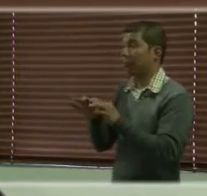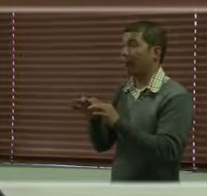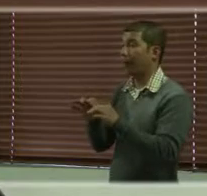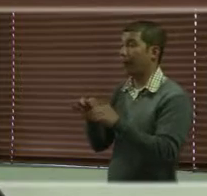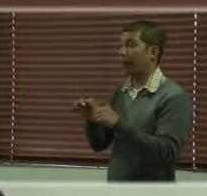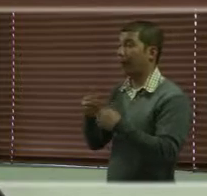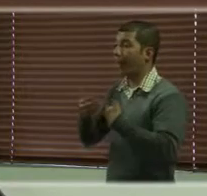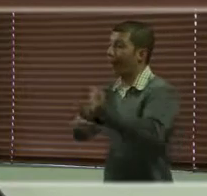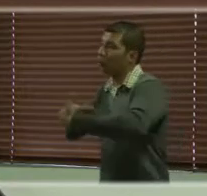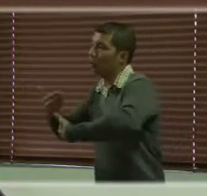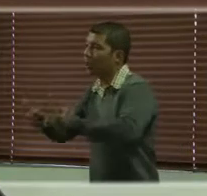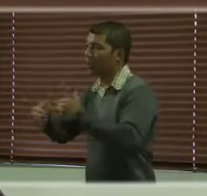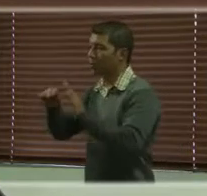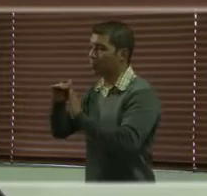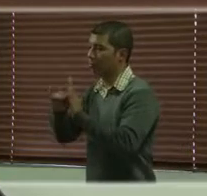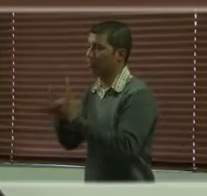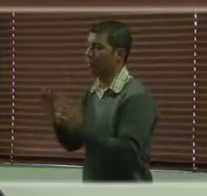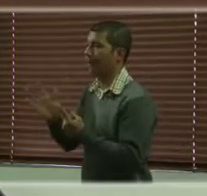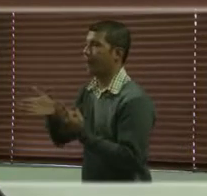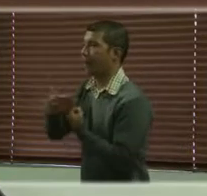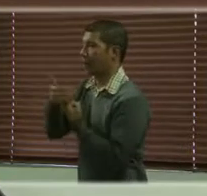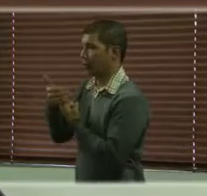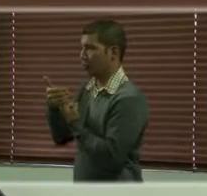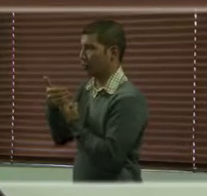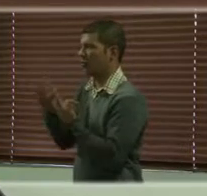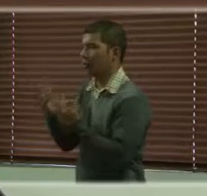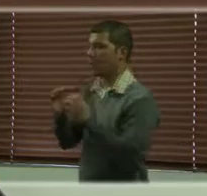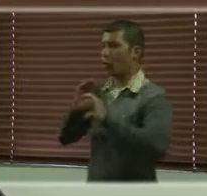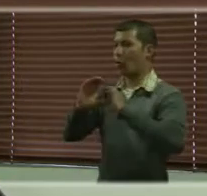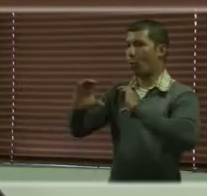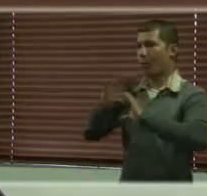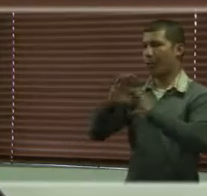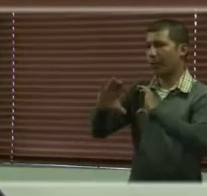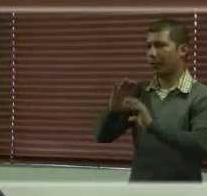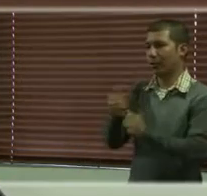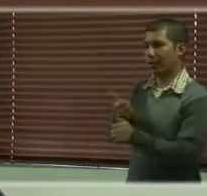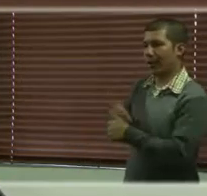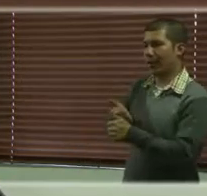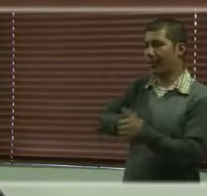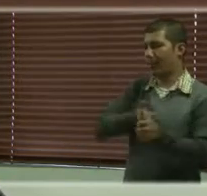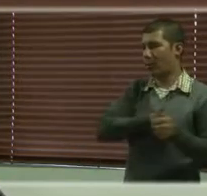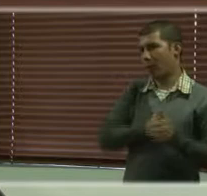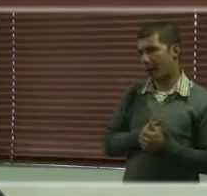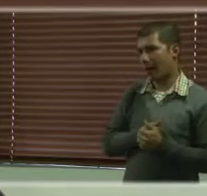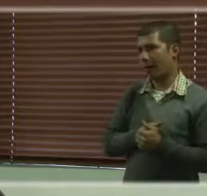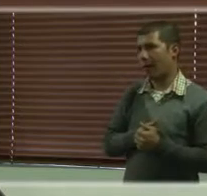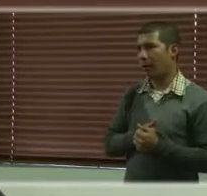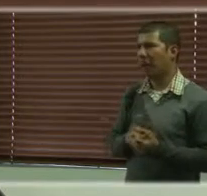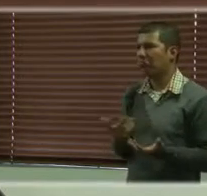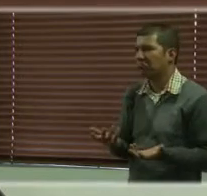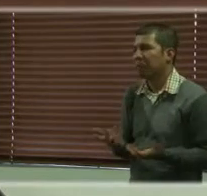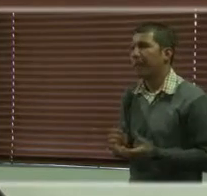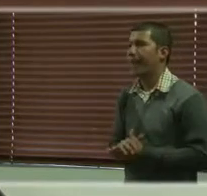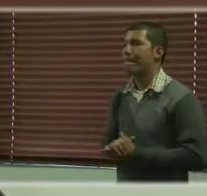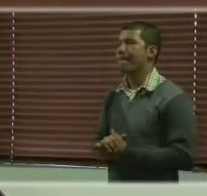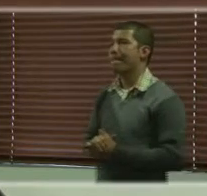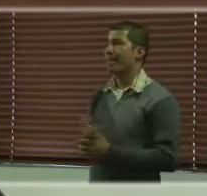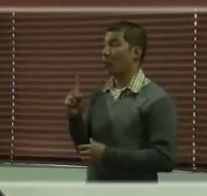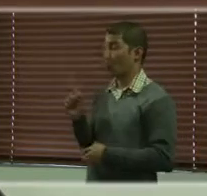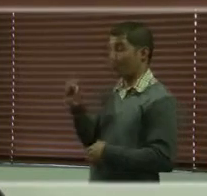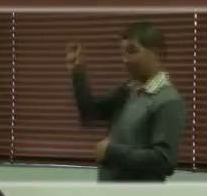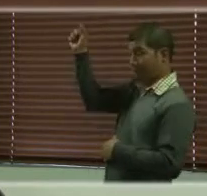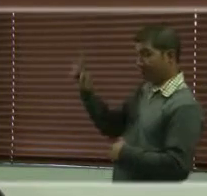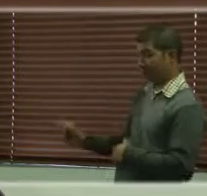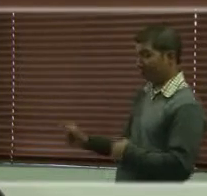de esos es el mecanismo de presentación de comunicaciones individuales que básicamente consiste en que una persona